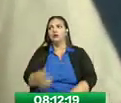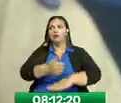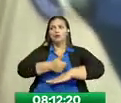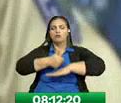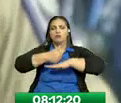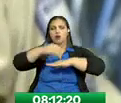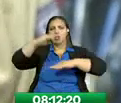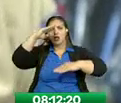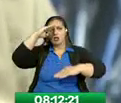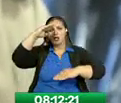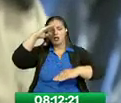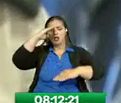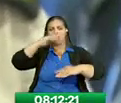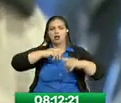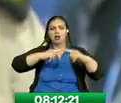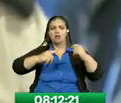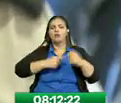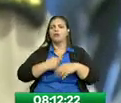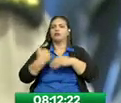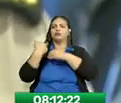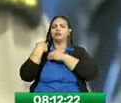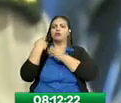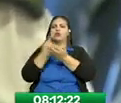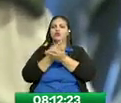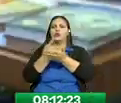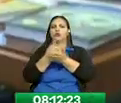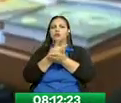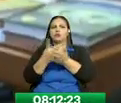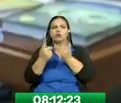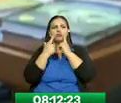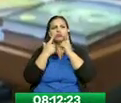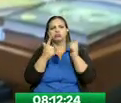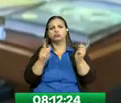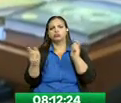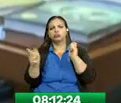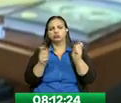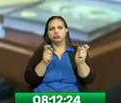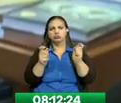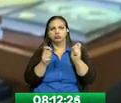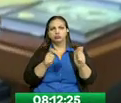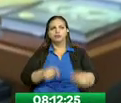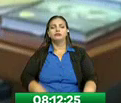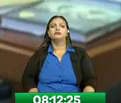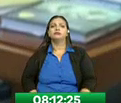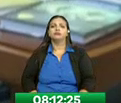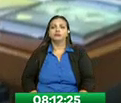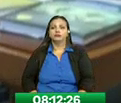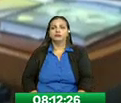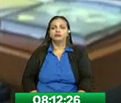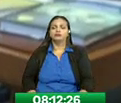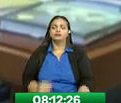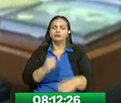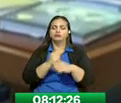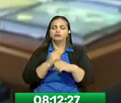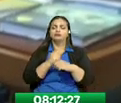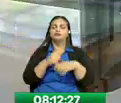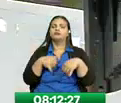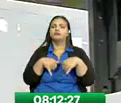tiempo, lleva en el cargo 15 días y sabe que los ecuatorianos esperan respuestas. En Quito informó Iván